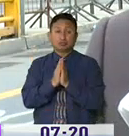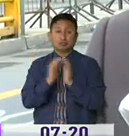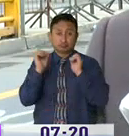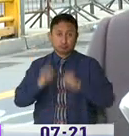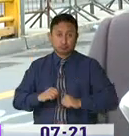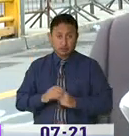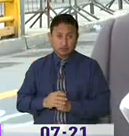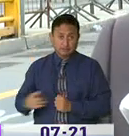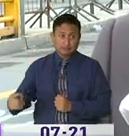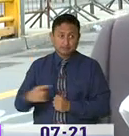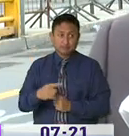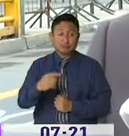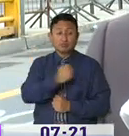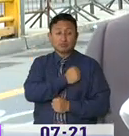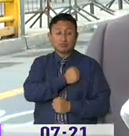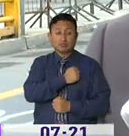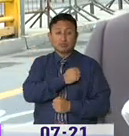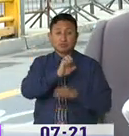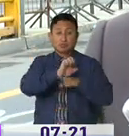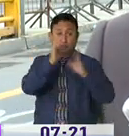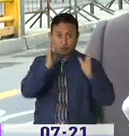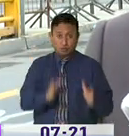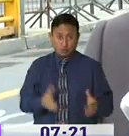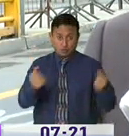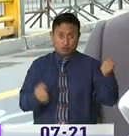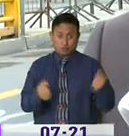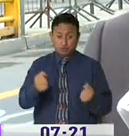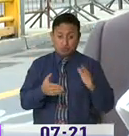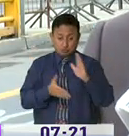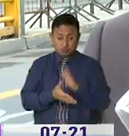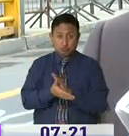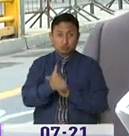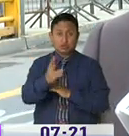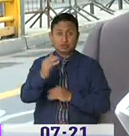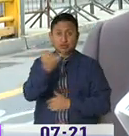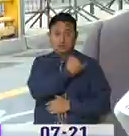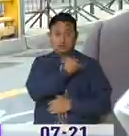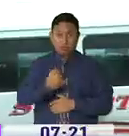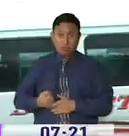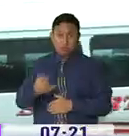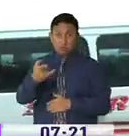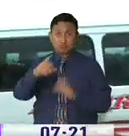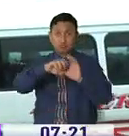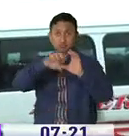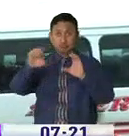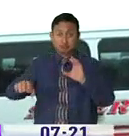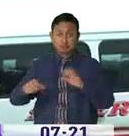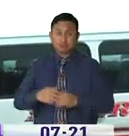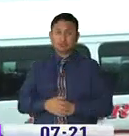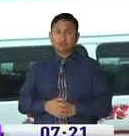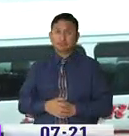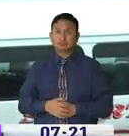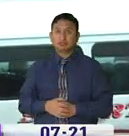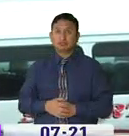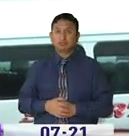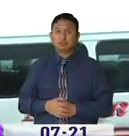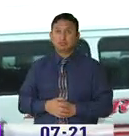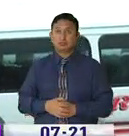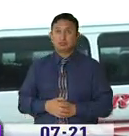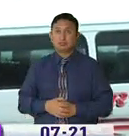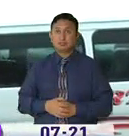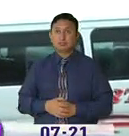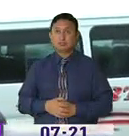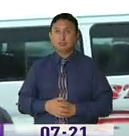nuestros conductores que avancen a descargar hasta la ciudad de Ipiales. Con imágenes de José Cedeño desde la provincia del Carchi,